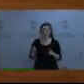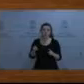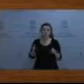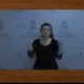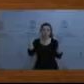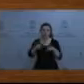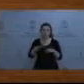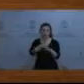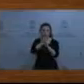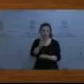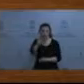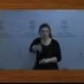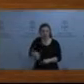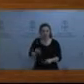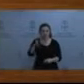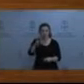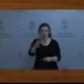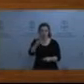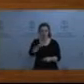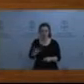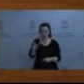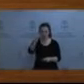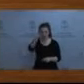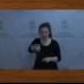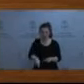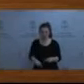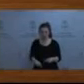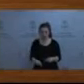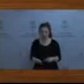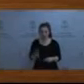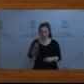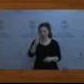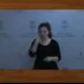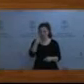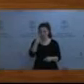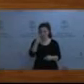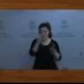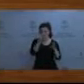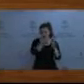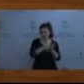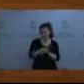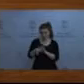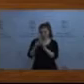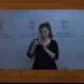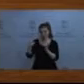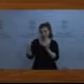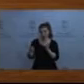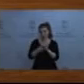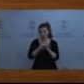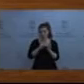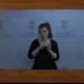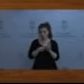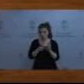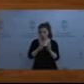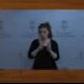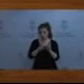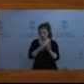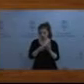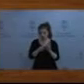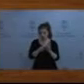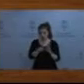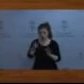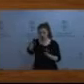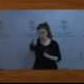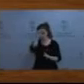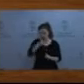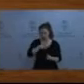internacionales y del derecho de la Unión también. Y mire, en relación con el apartado segundo y tercero, a nuestro juicio